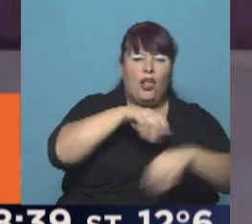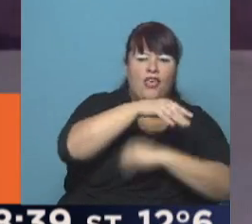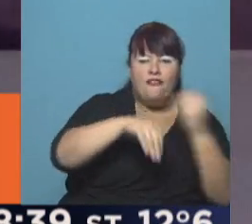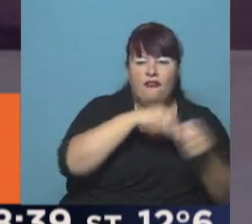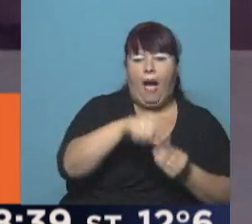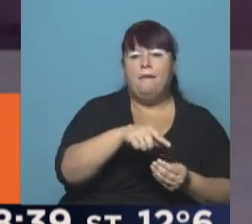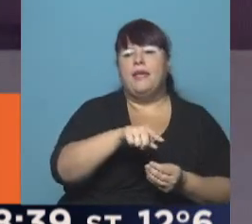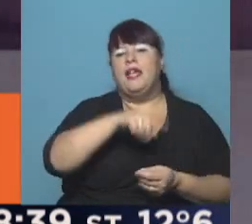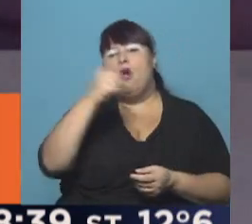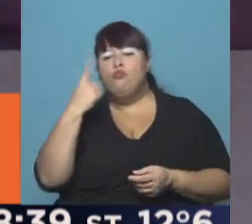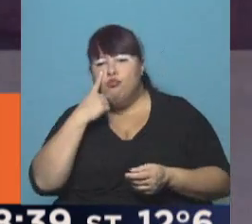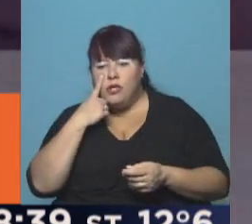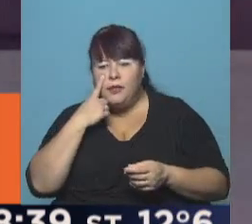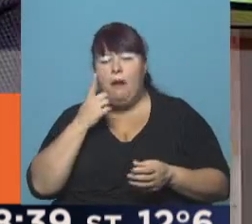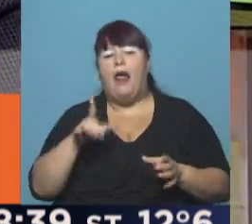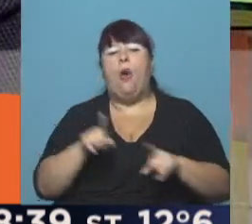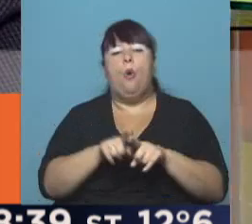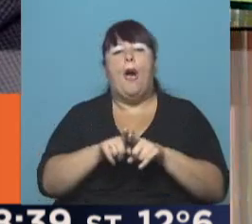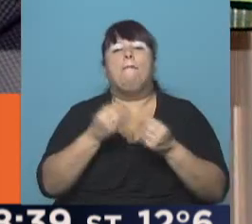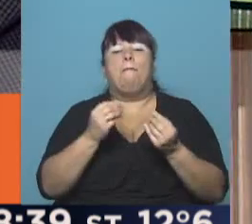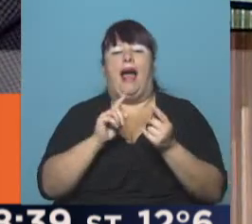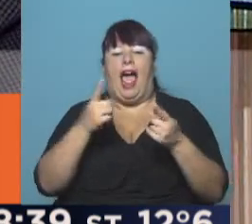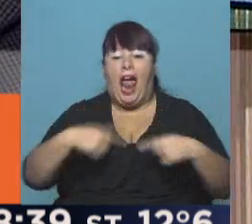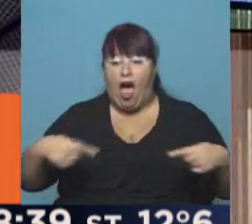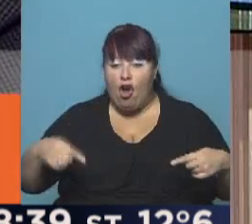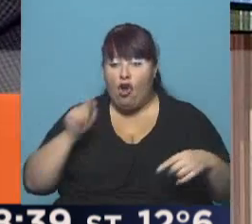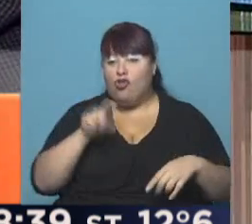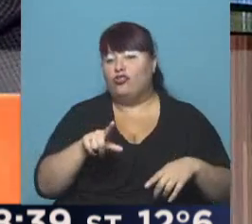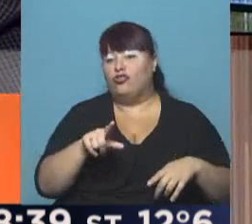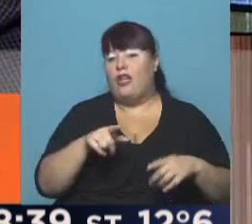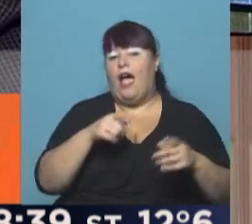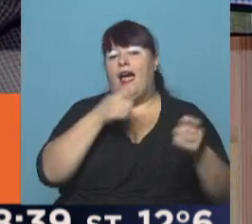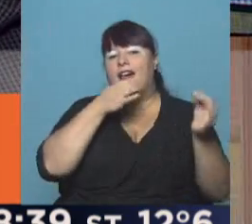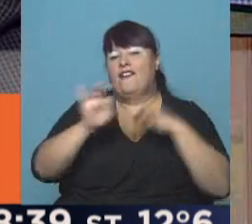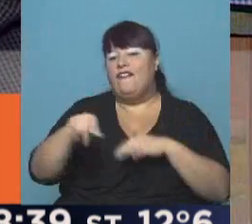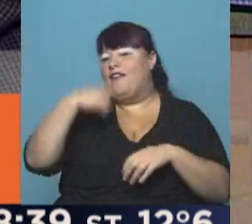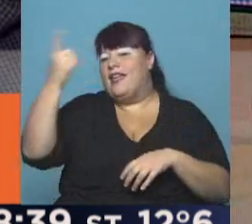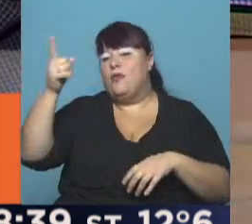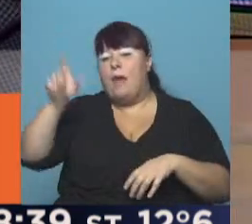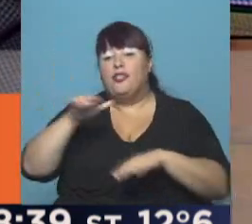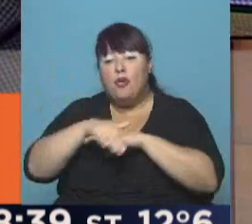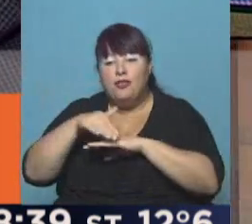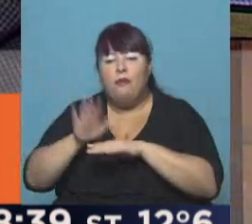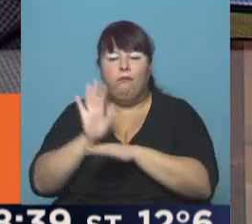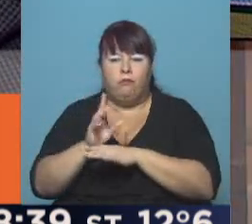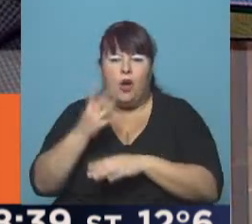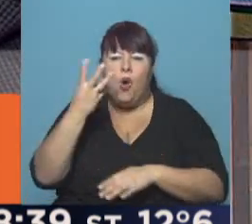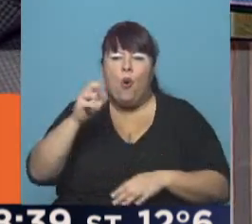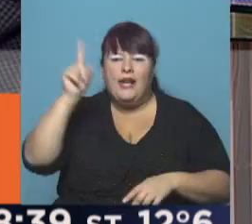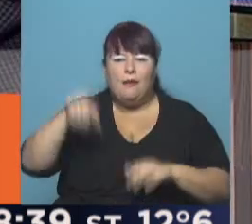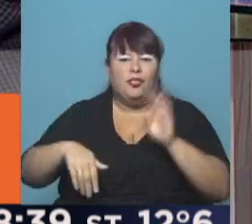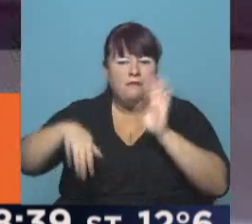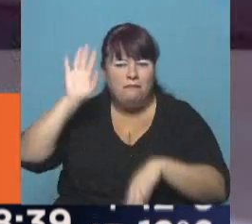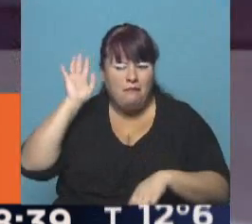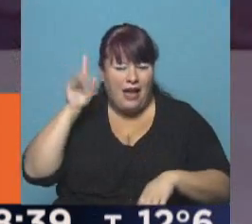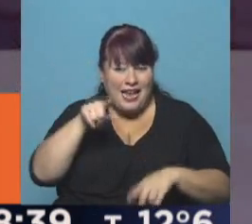familiares y municipios de forma tal de en qué productos que le llegaban a un misionero le significaban el 40 por